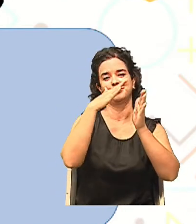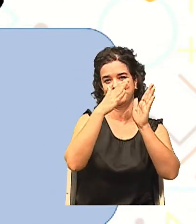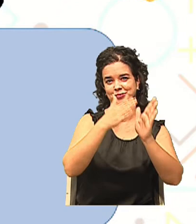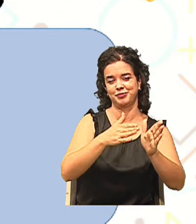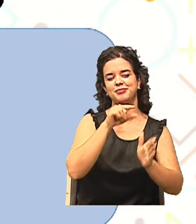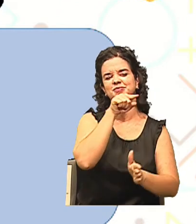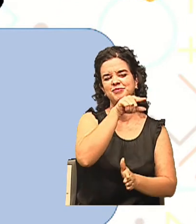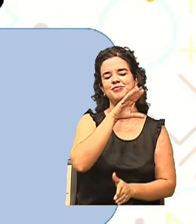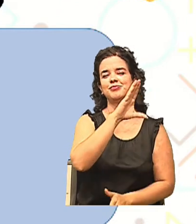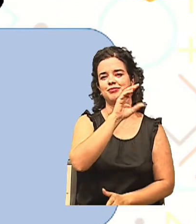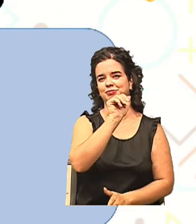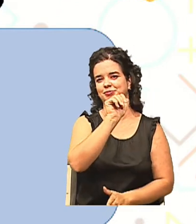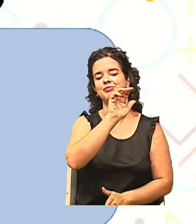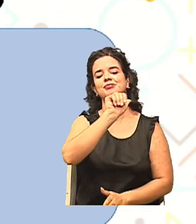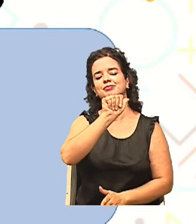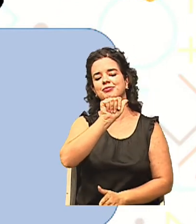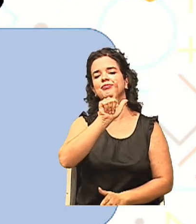contar